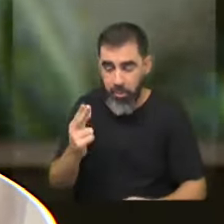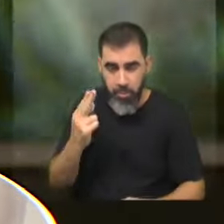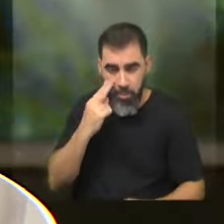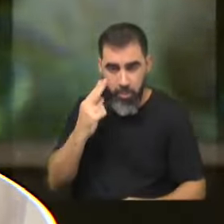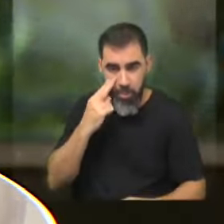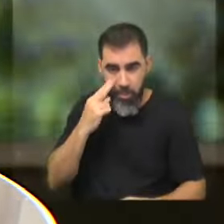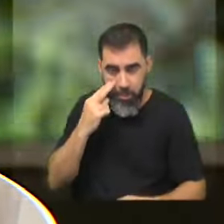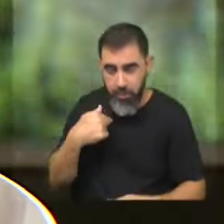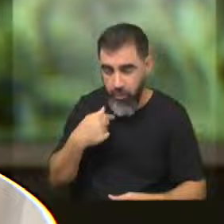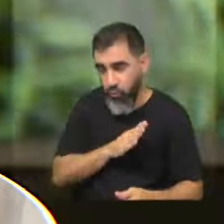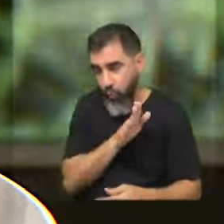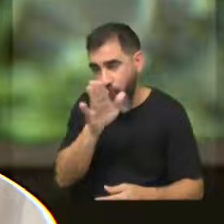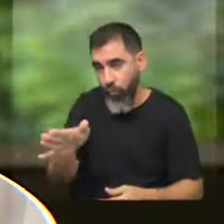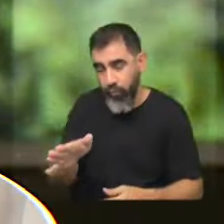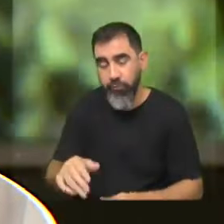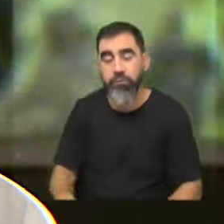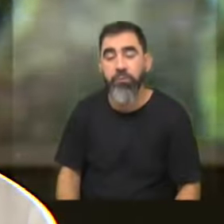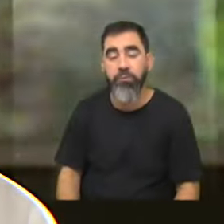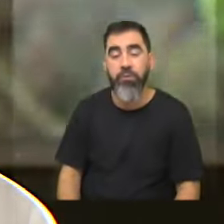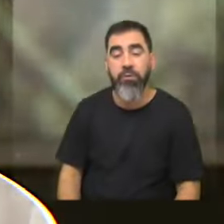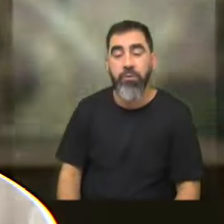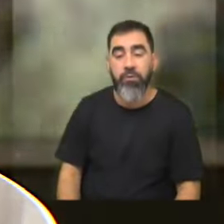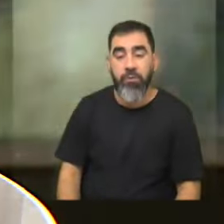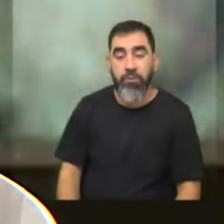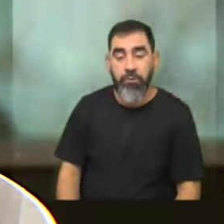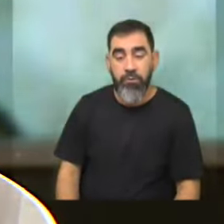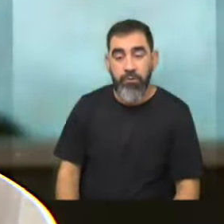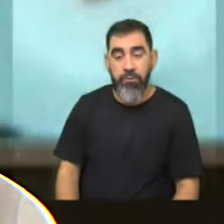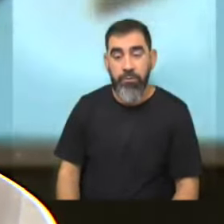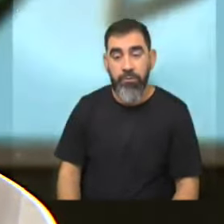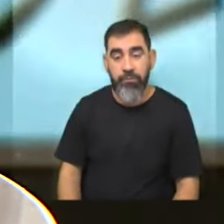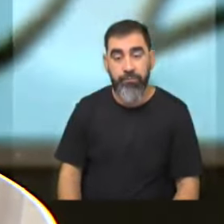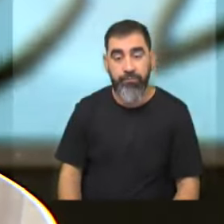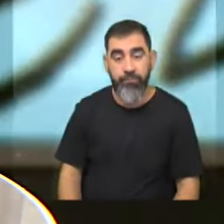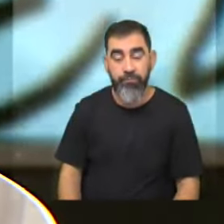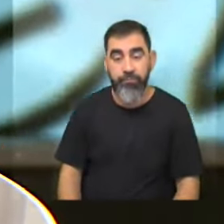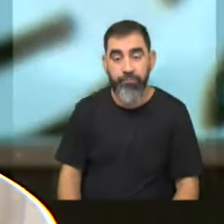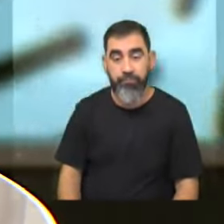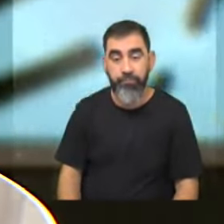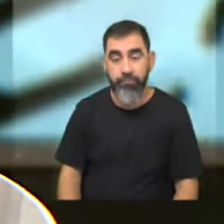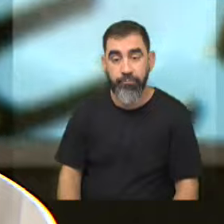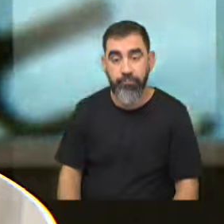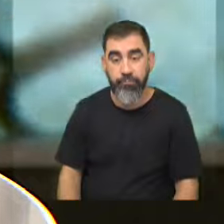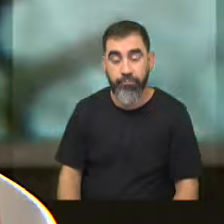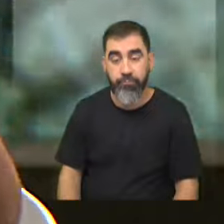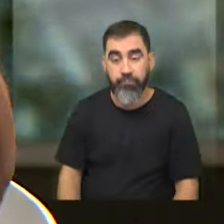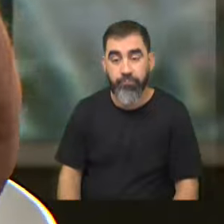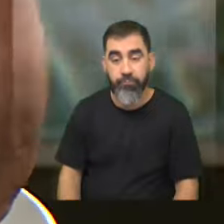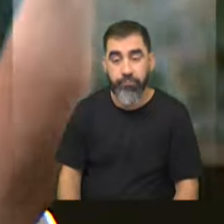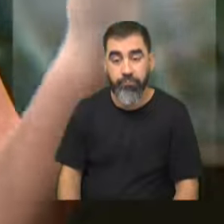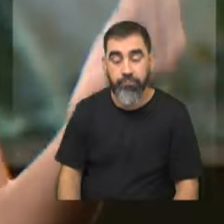en recibirme y poder trabajar allí como lo hice. Y bueno, en realidad en las